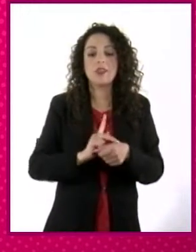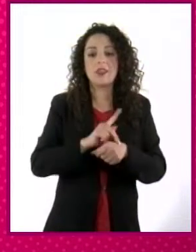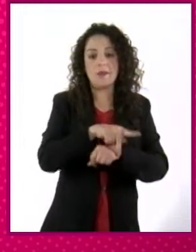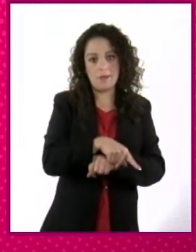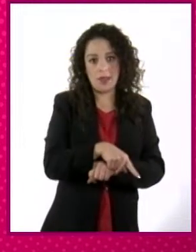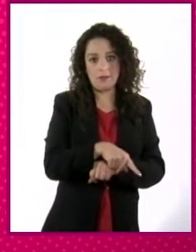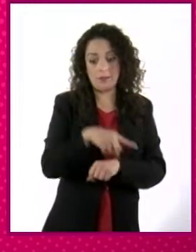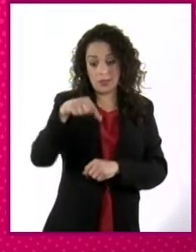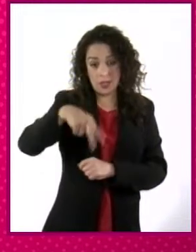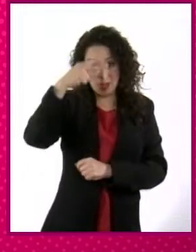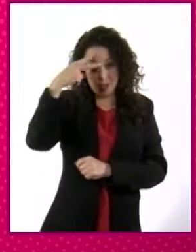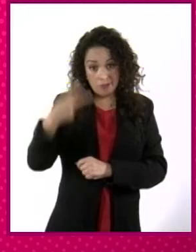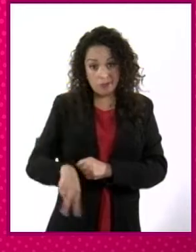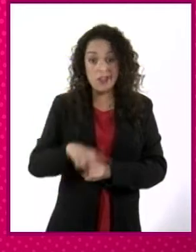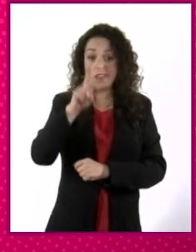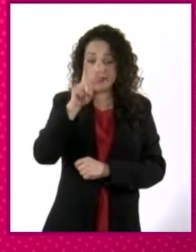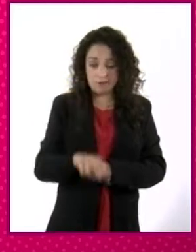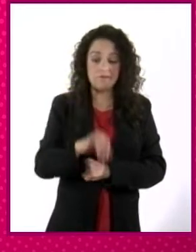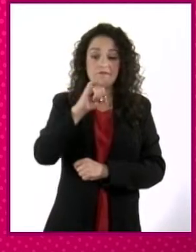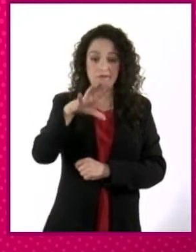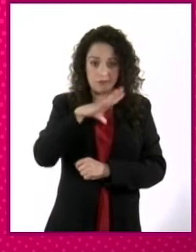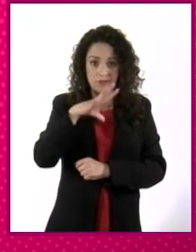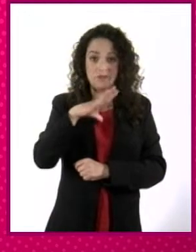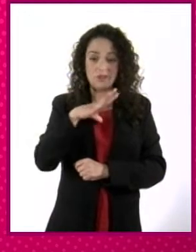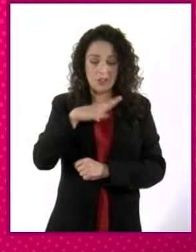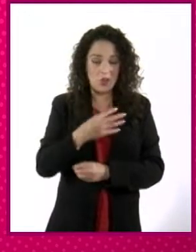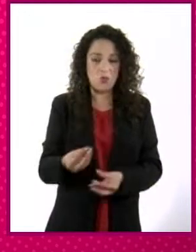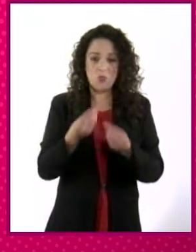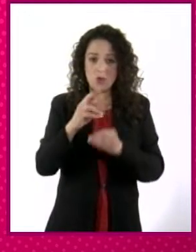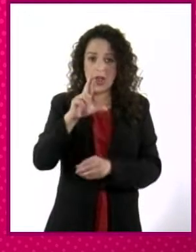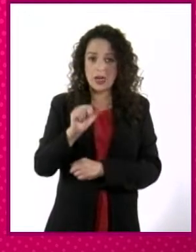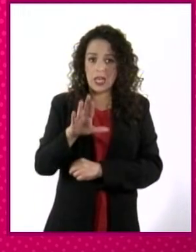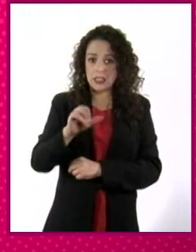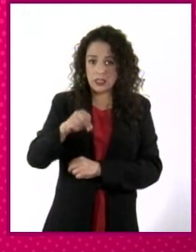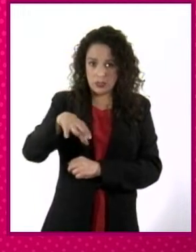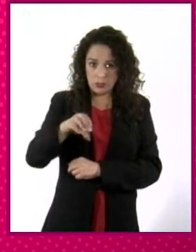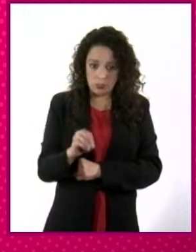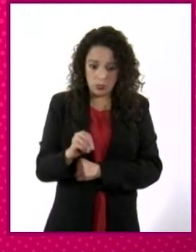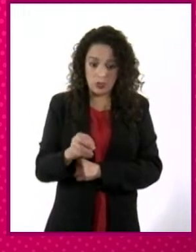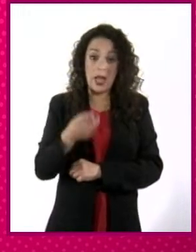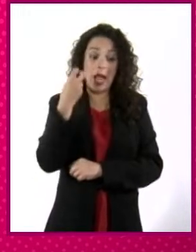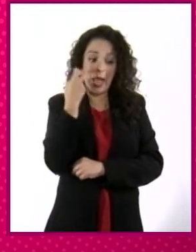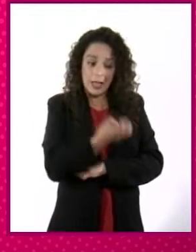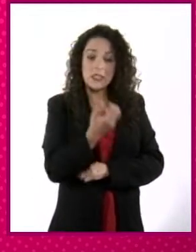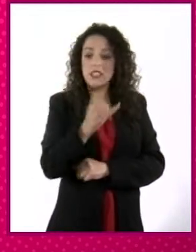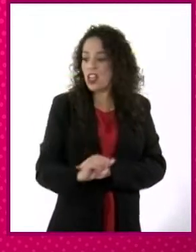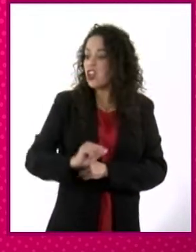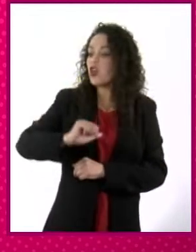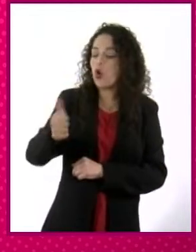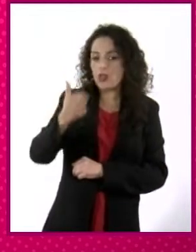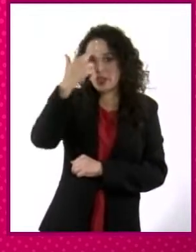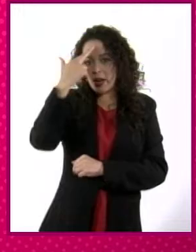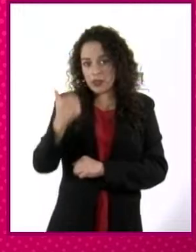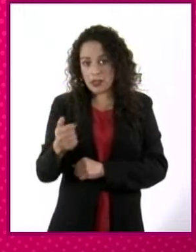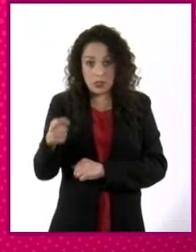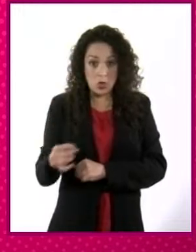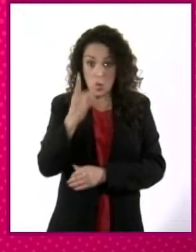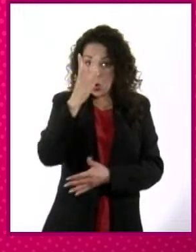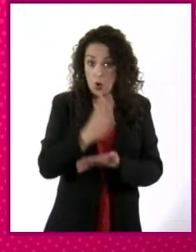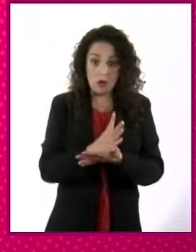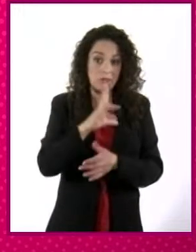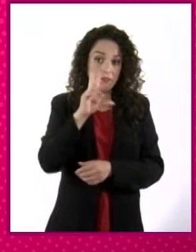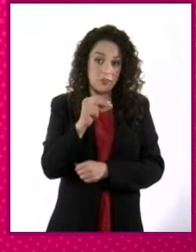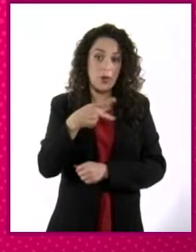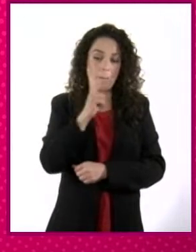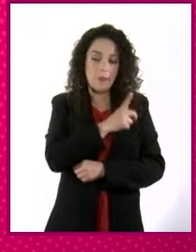un país racista, en efecto, en ese sentido, pero también en muchos otros. No es el único, pero